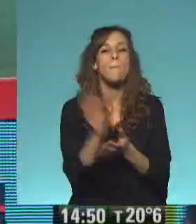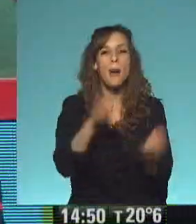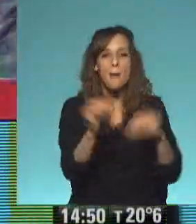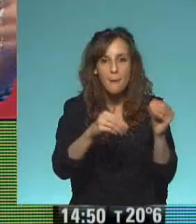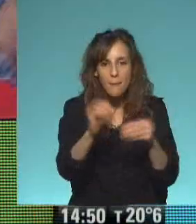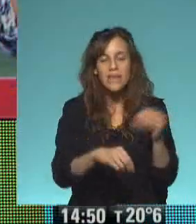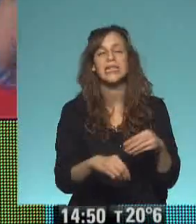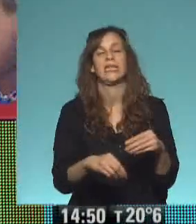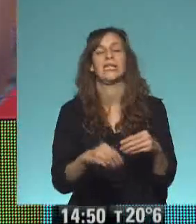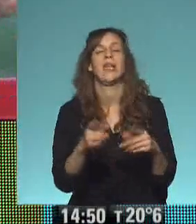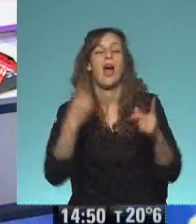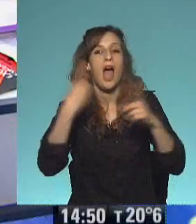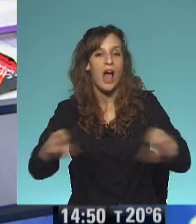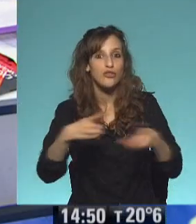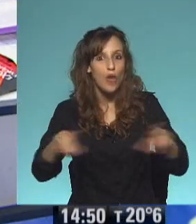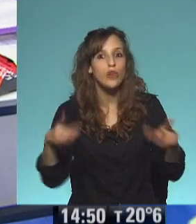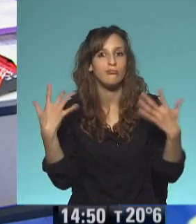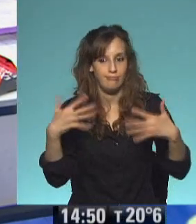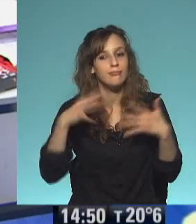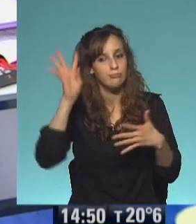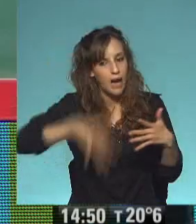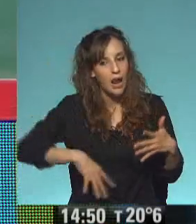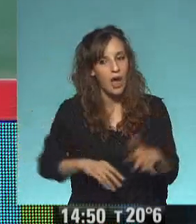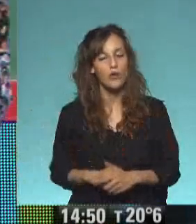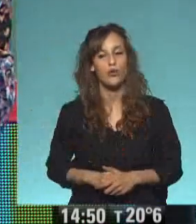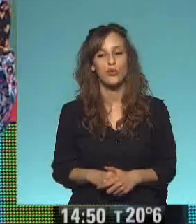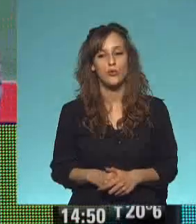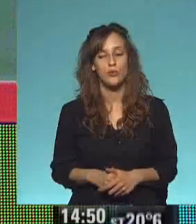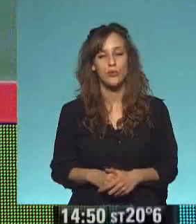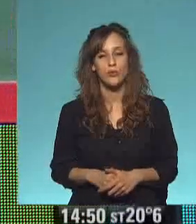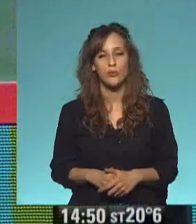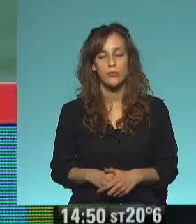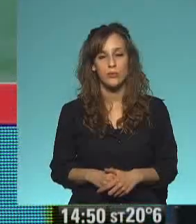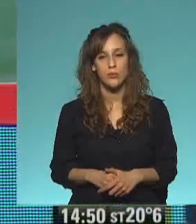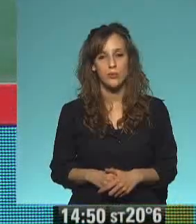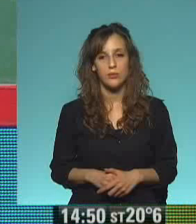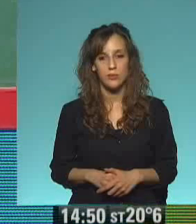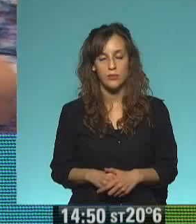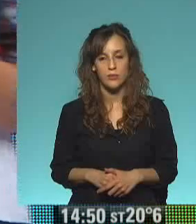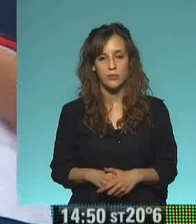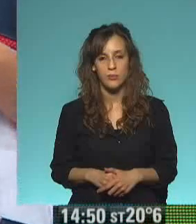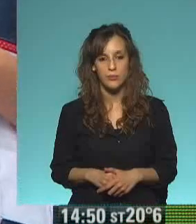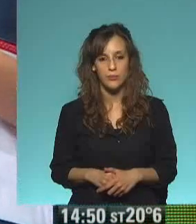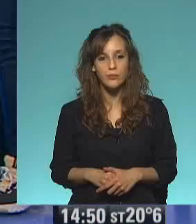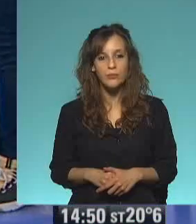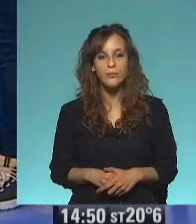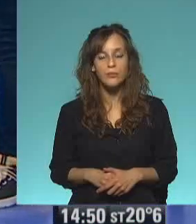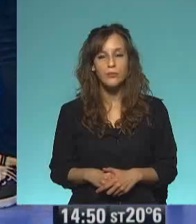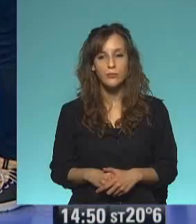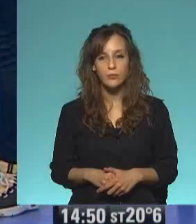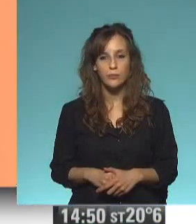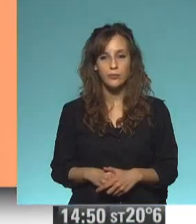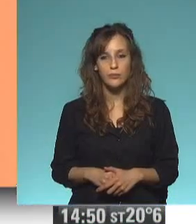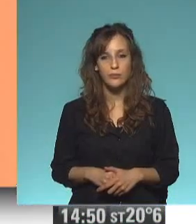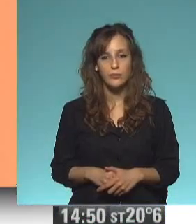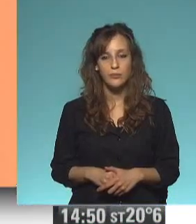Ahí empezó a crecer la canción. Empezó a crecer la canción. Vamos con la próxima. Muy bien. A ver, ¿cómo era? Hay que